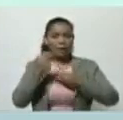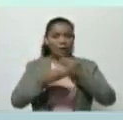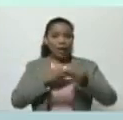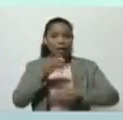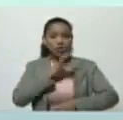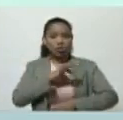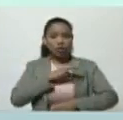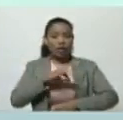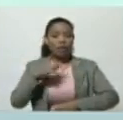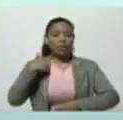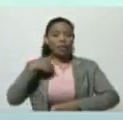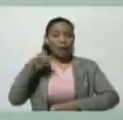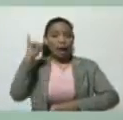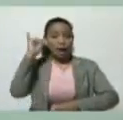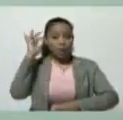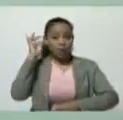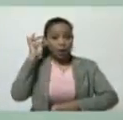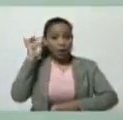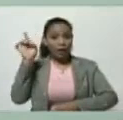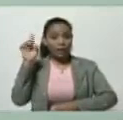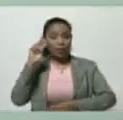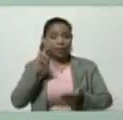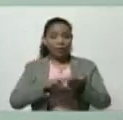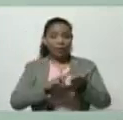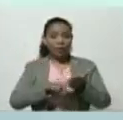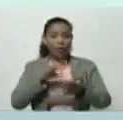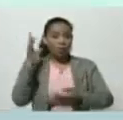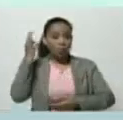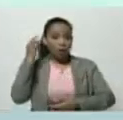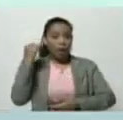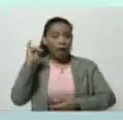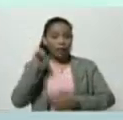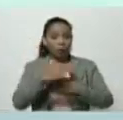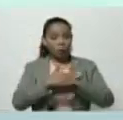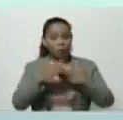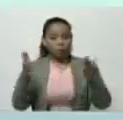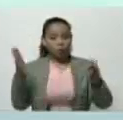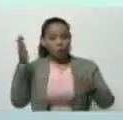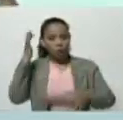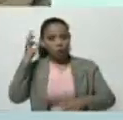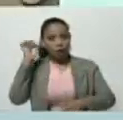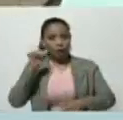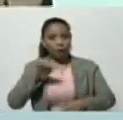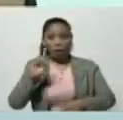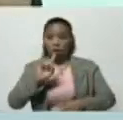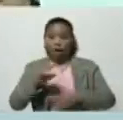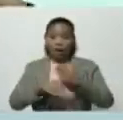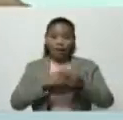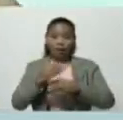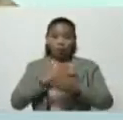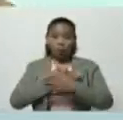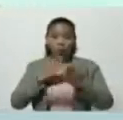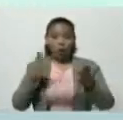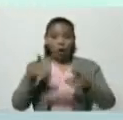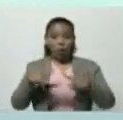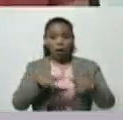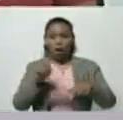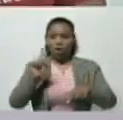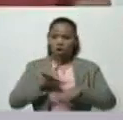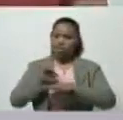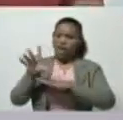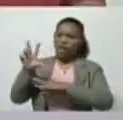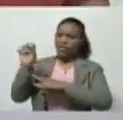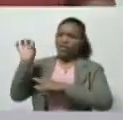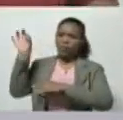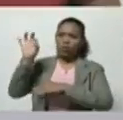tiene que ser feminista, verdaderamente feminista, donde se le abran espacio a las mujeres. Aquí no se le está otorgando espacio porque, no, déjale el